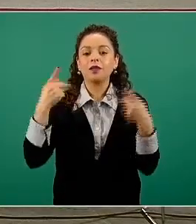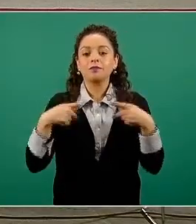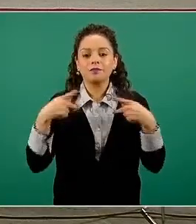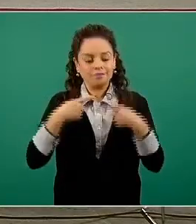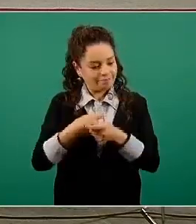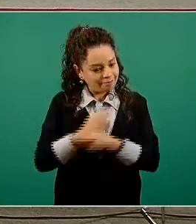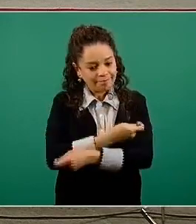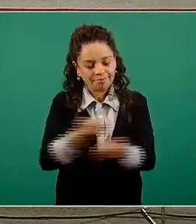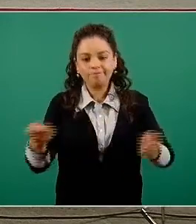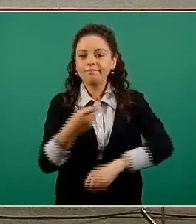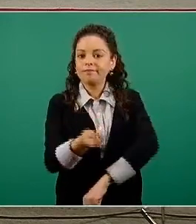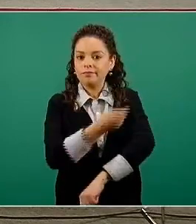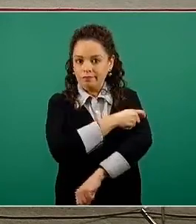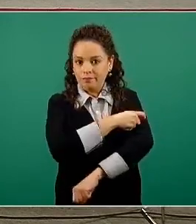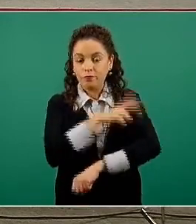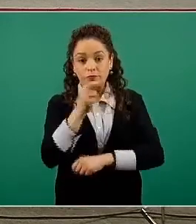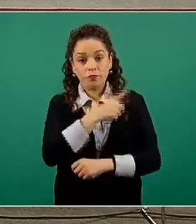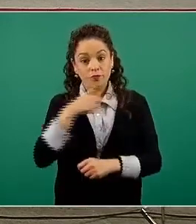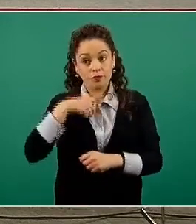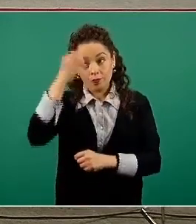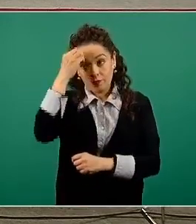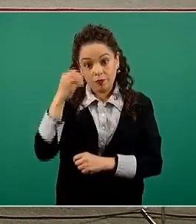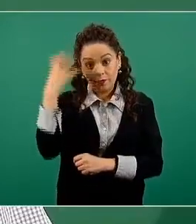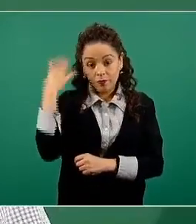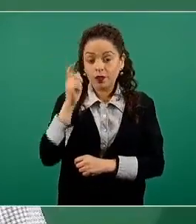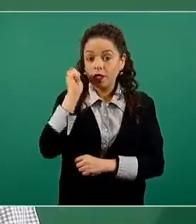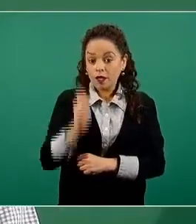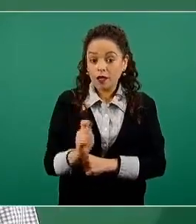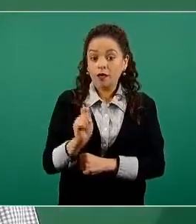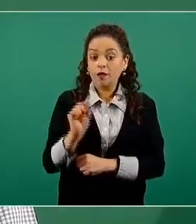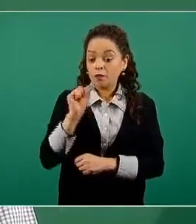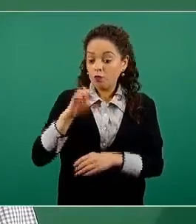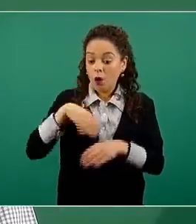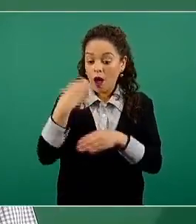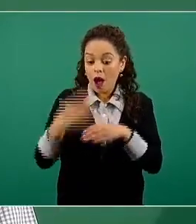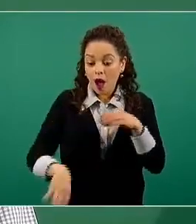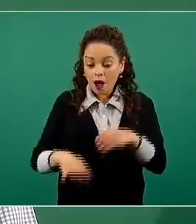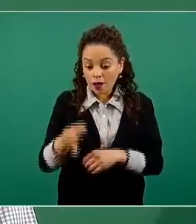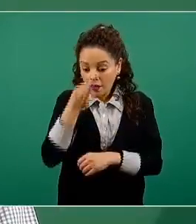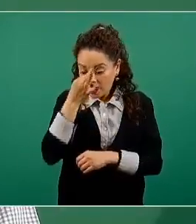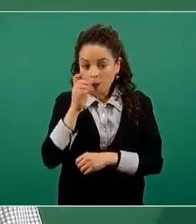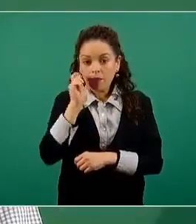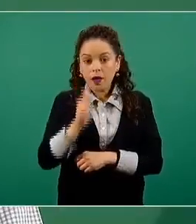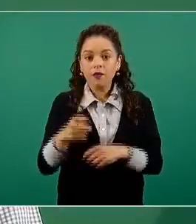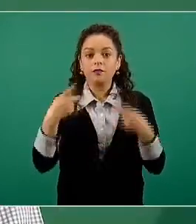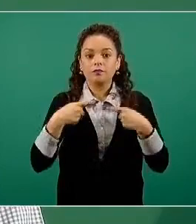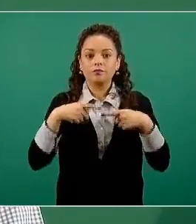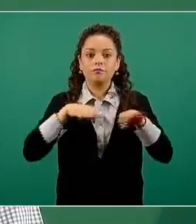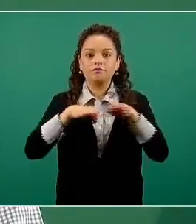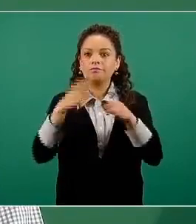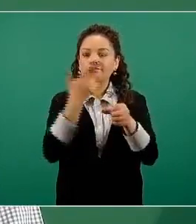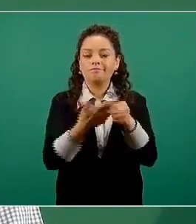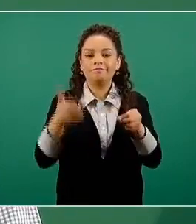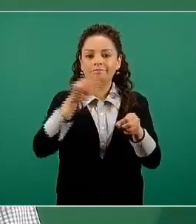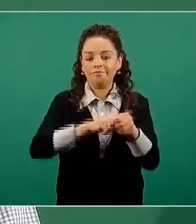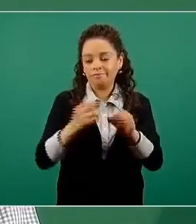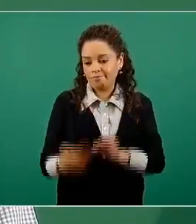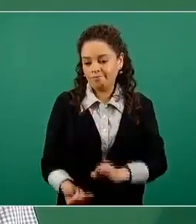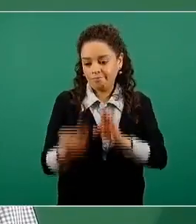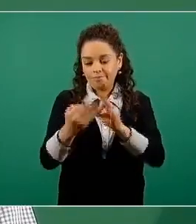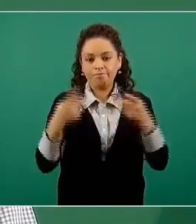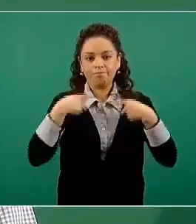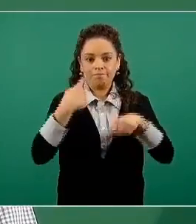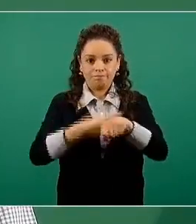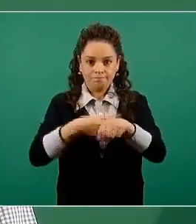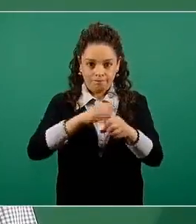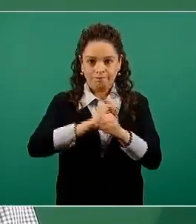vacunada. Recordando que estamos ya por terminar con el personal de primera línea, que inmediatamente empezará la